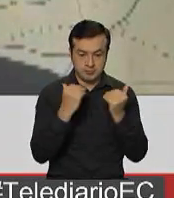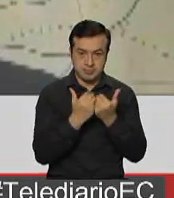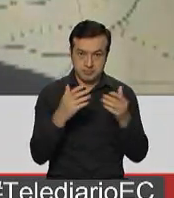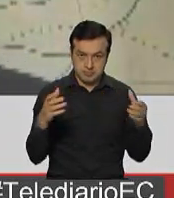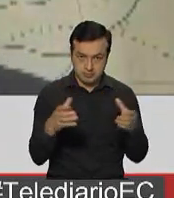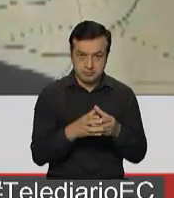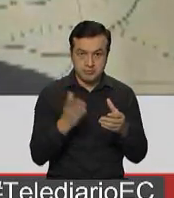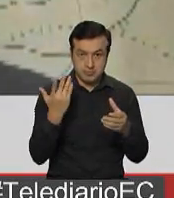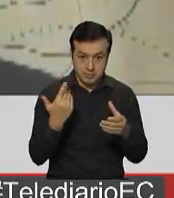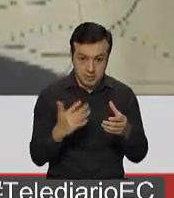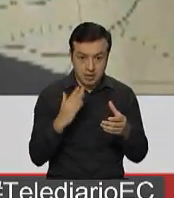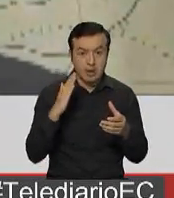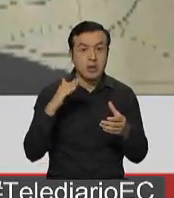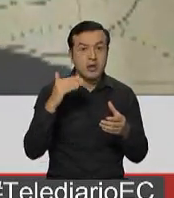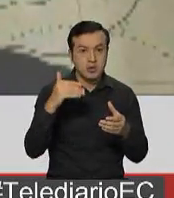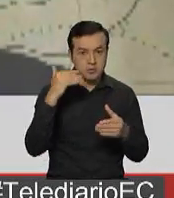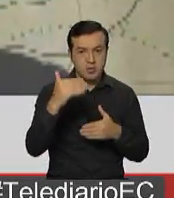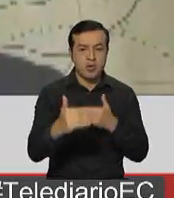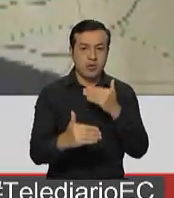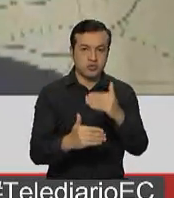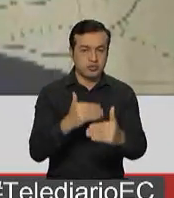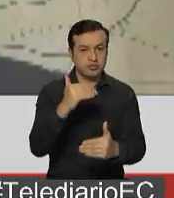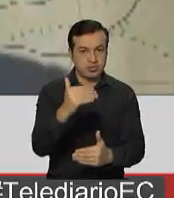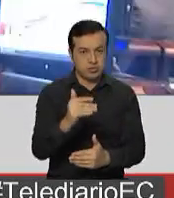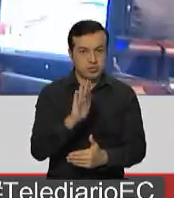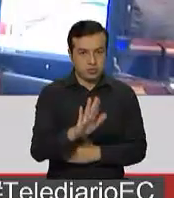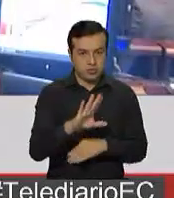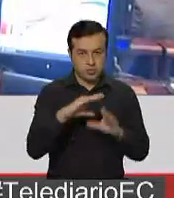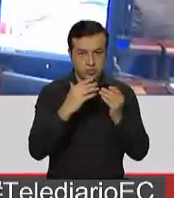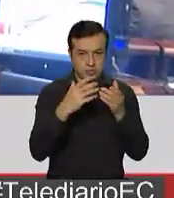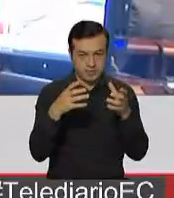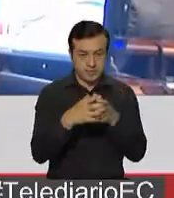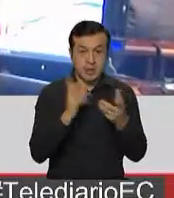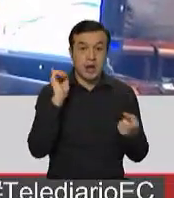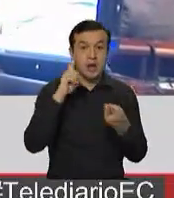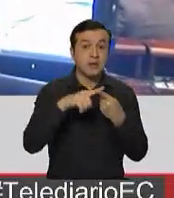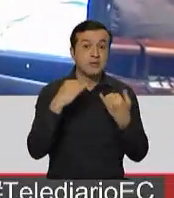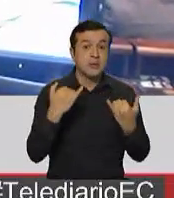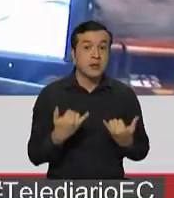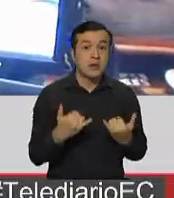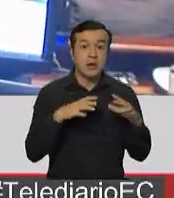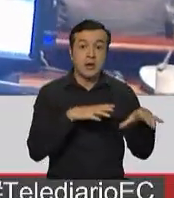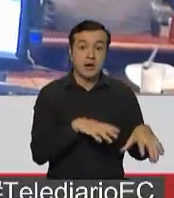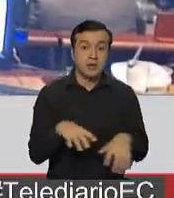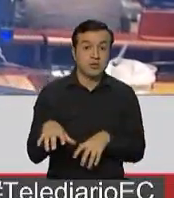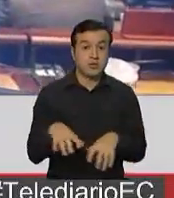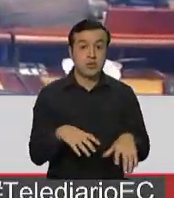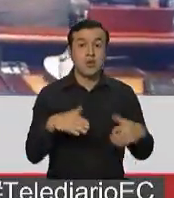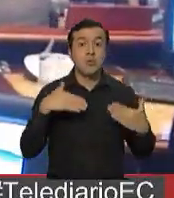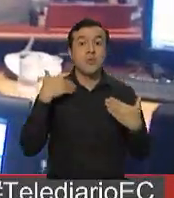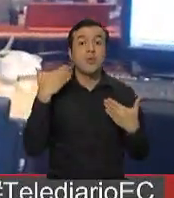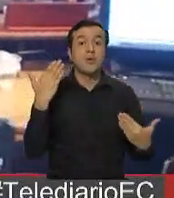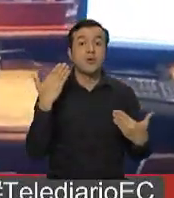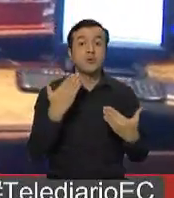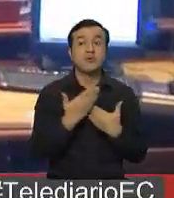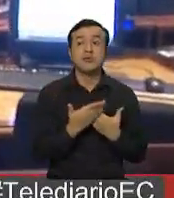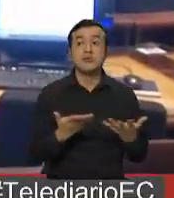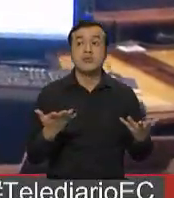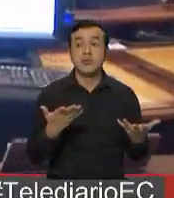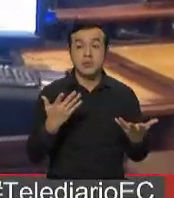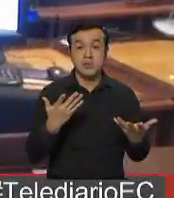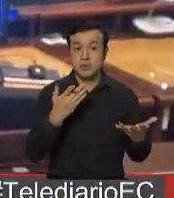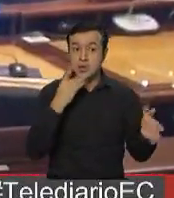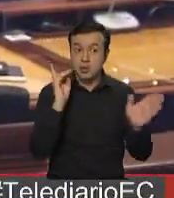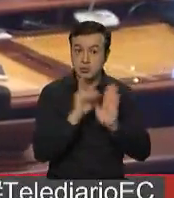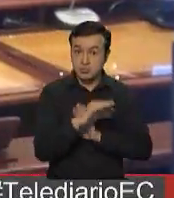y se haga el debido proceso en aquella comisión. Hasta el momento, las acciones políticas de carácter formal no han sido